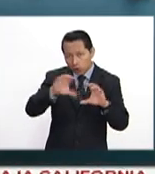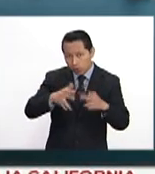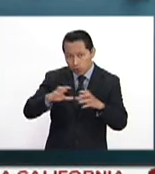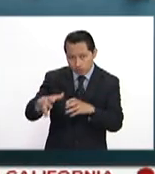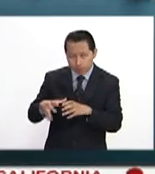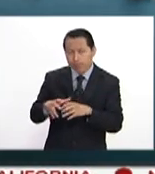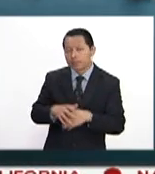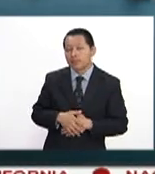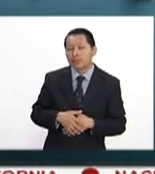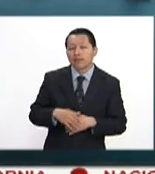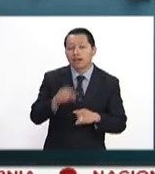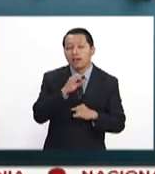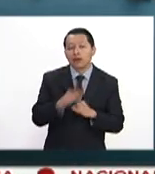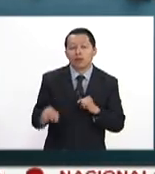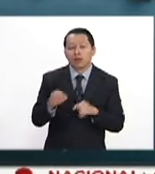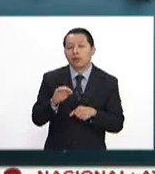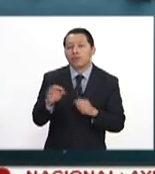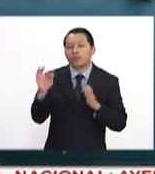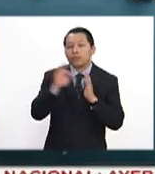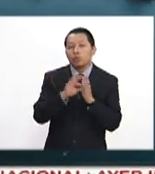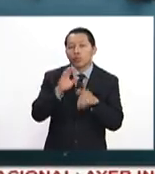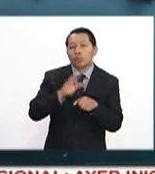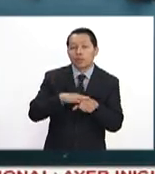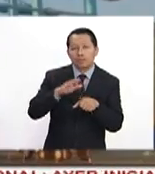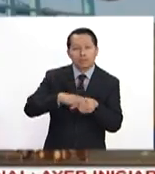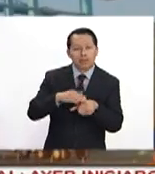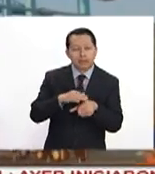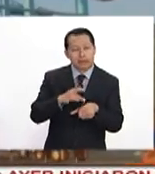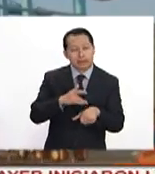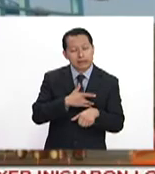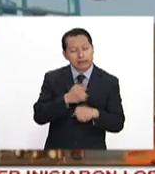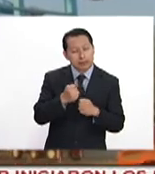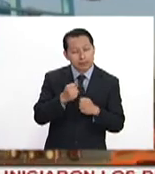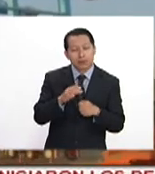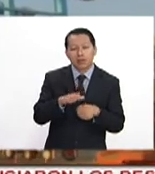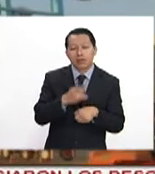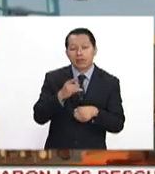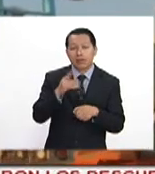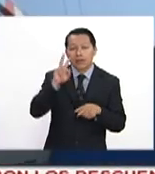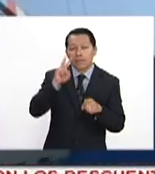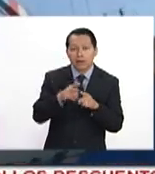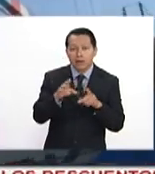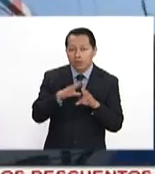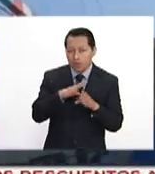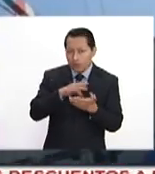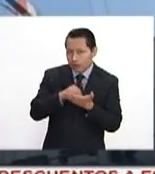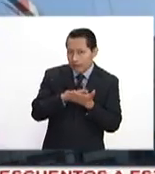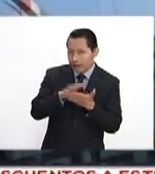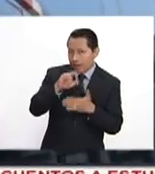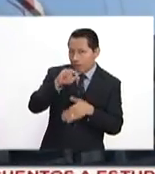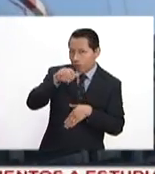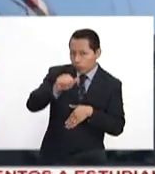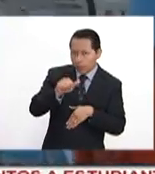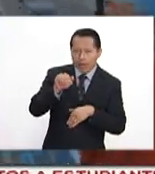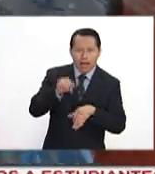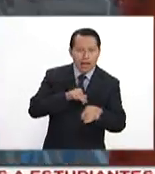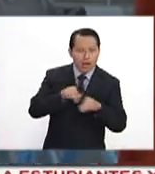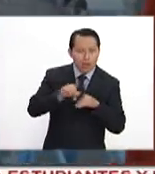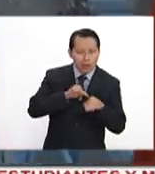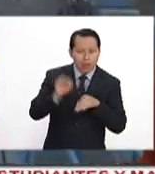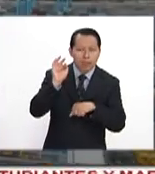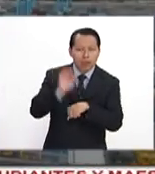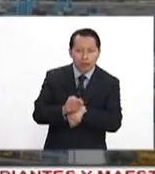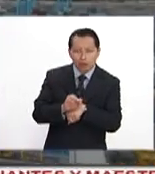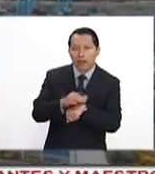sectores. Y por último, uno de los puntos sensibles tiene que ver con la adición de algunas cláusulas laborales y de protección al medio